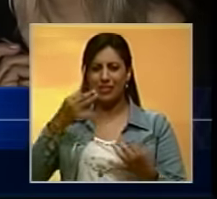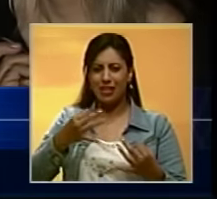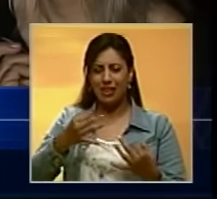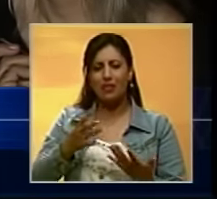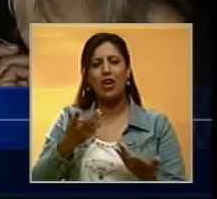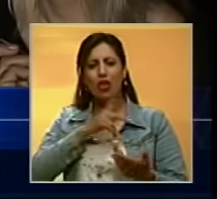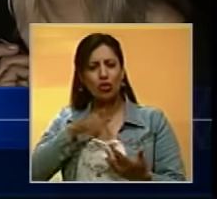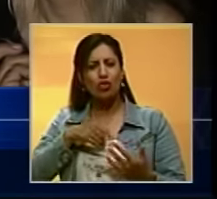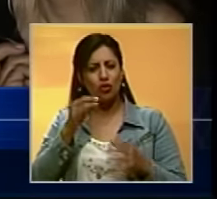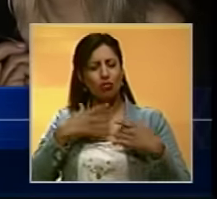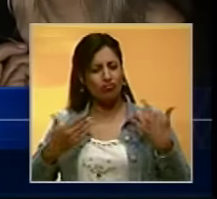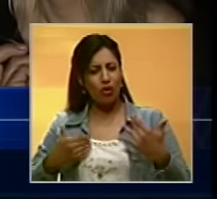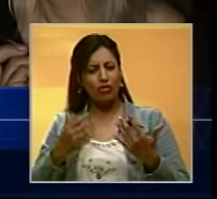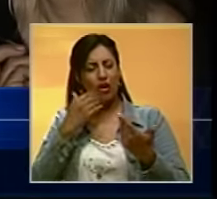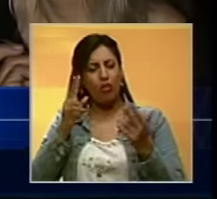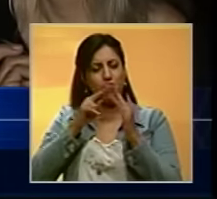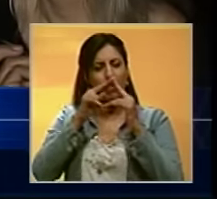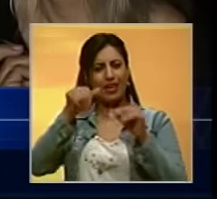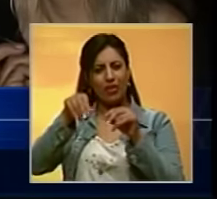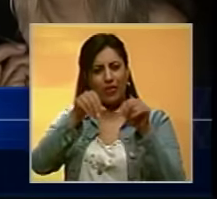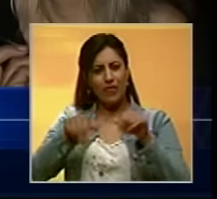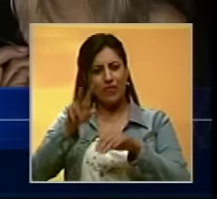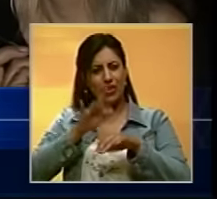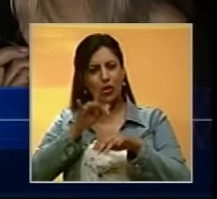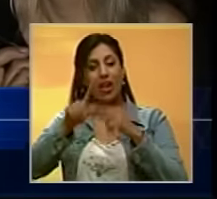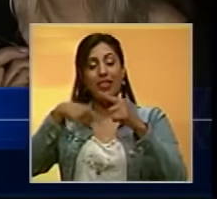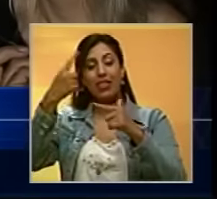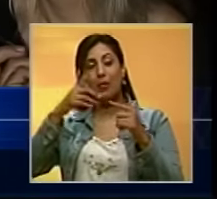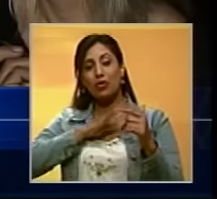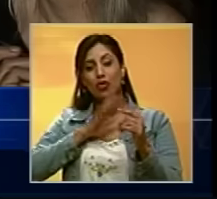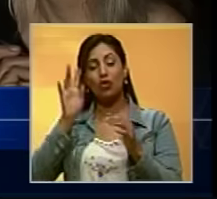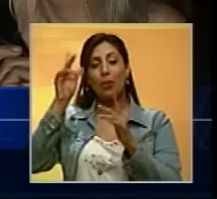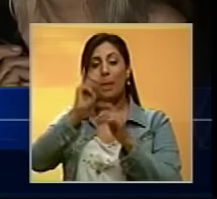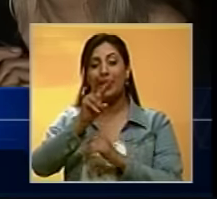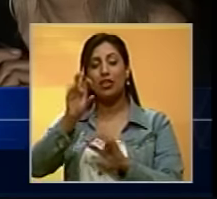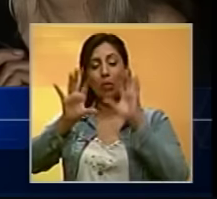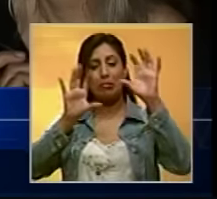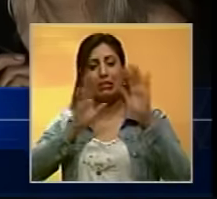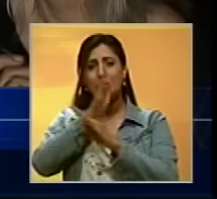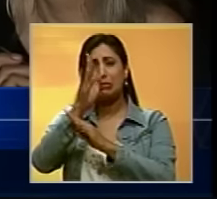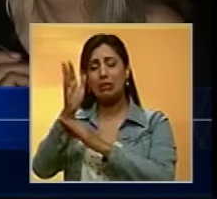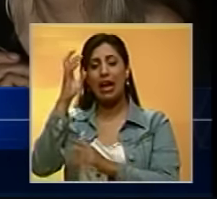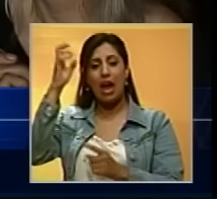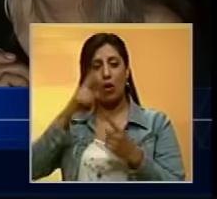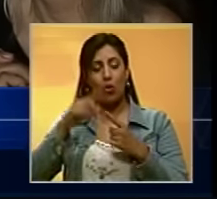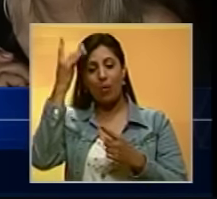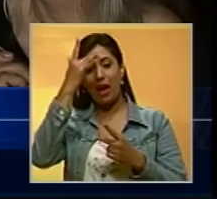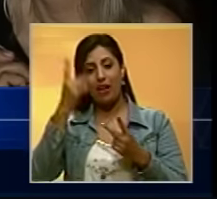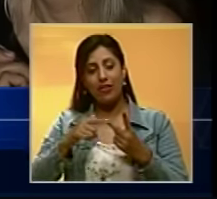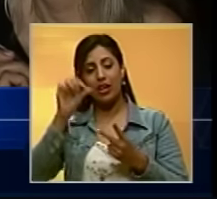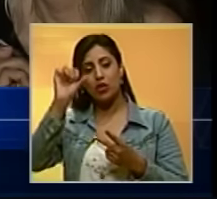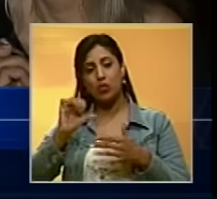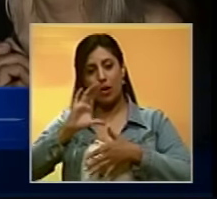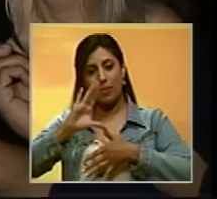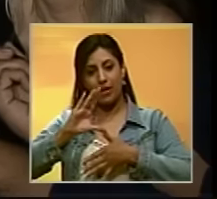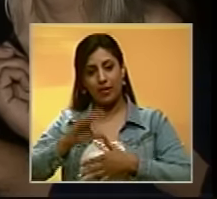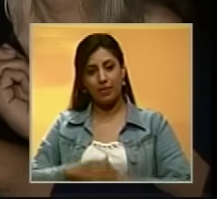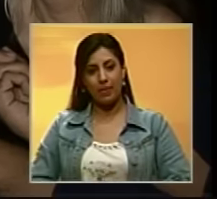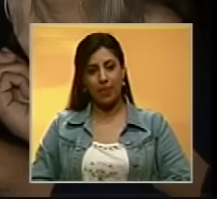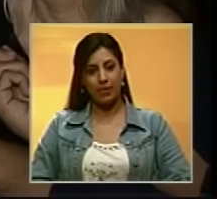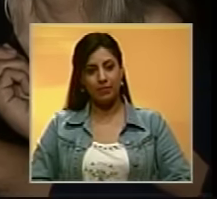maravilloso estoy muy contento de volver a tocar en Venezuela después de estar en 22 países en Europa África y